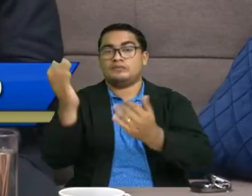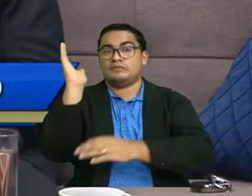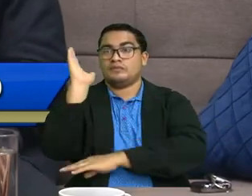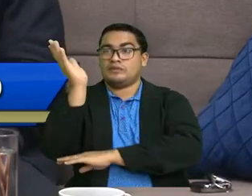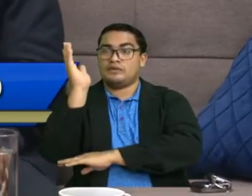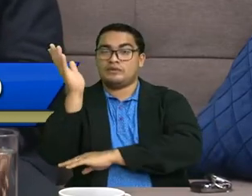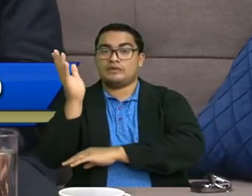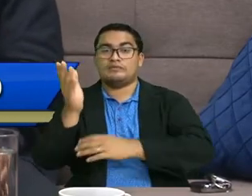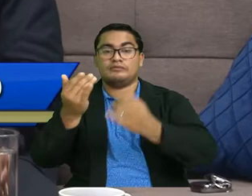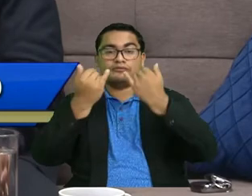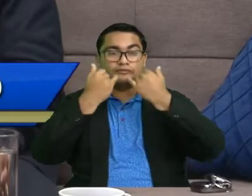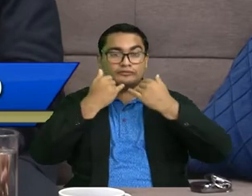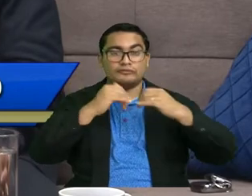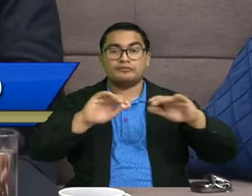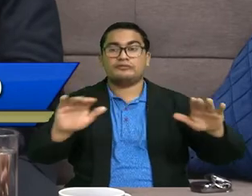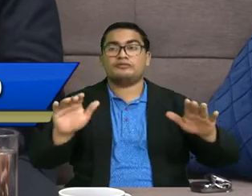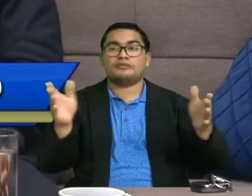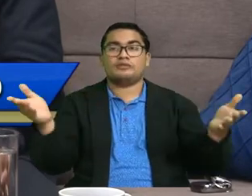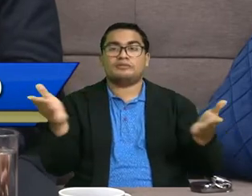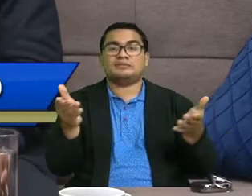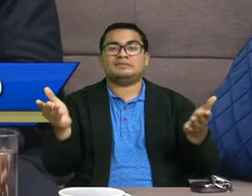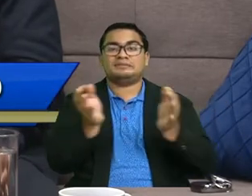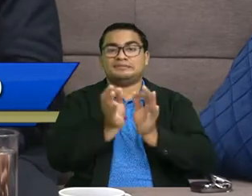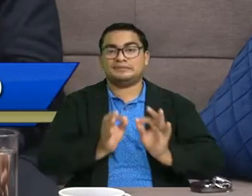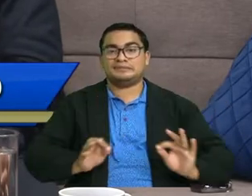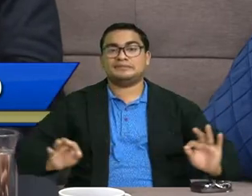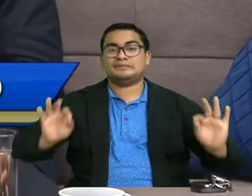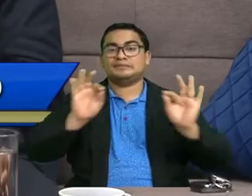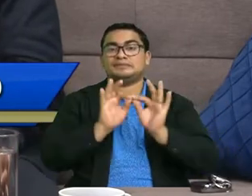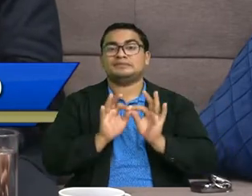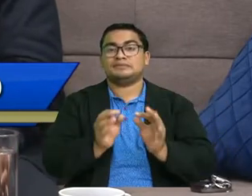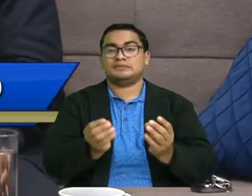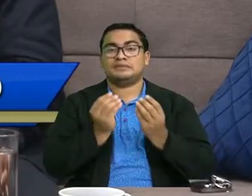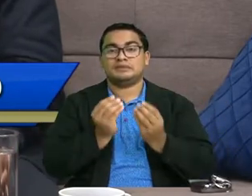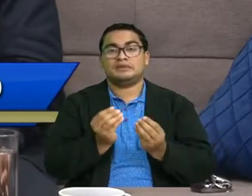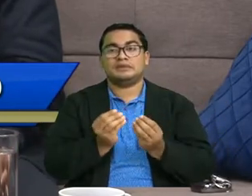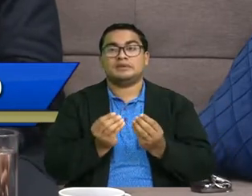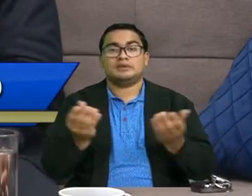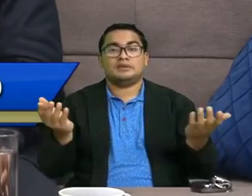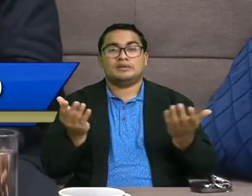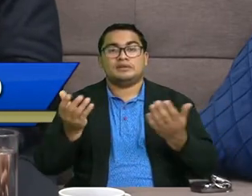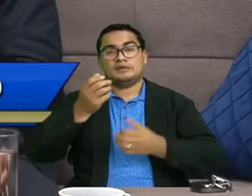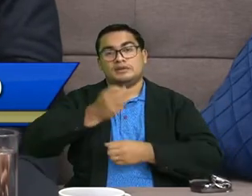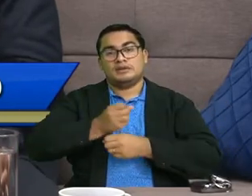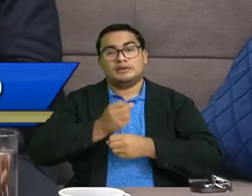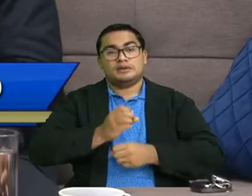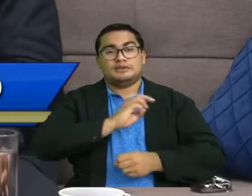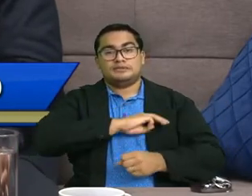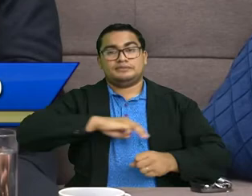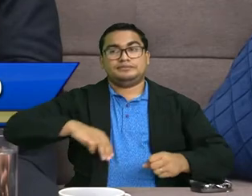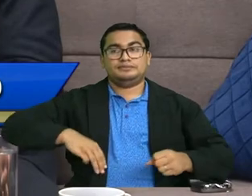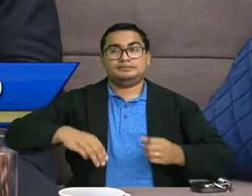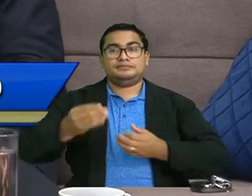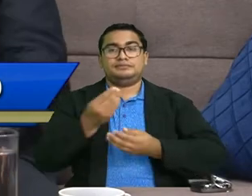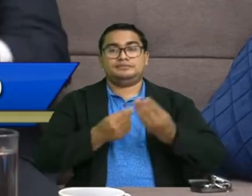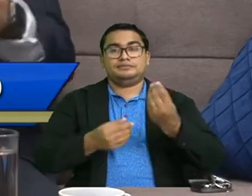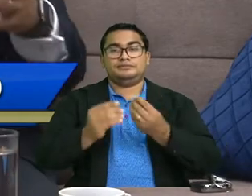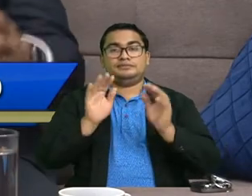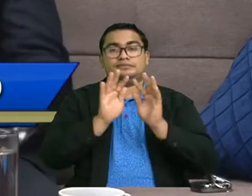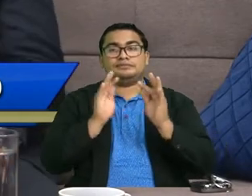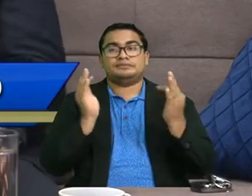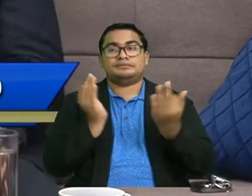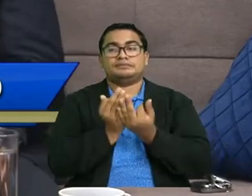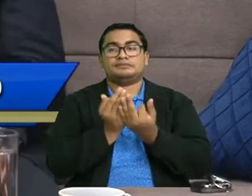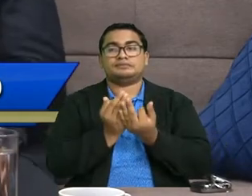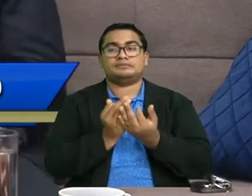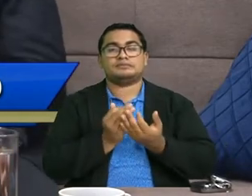con un producto muy importante que desde el trabajo del Ministerio de Economía Familiar en conjunto